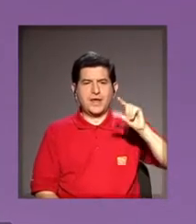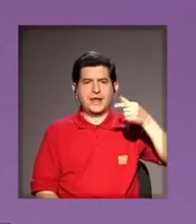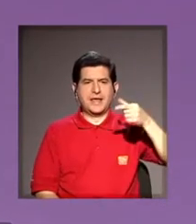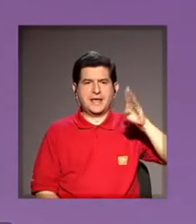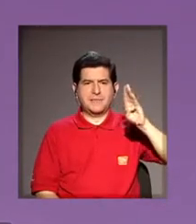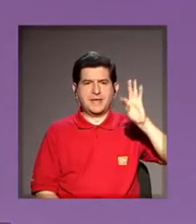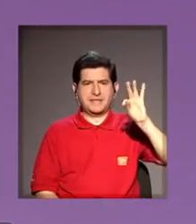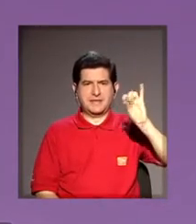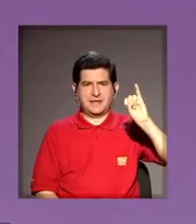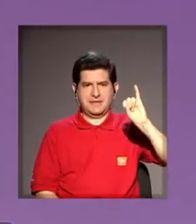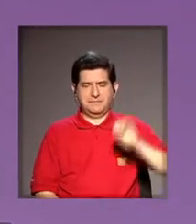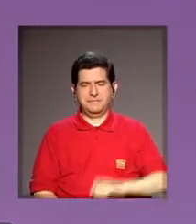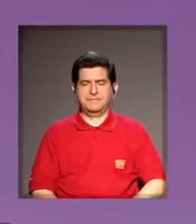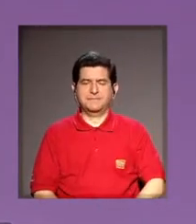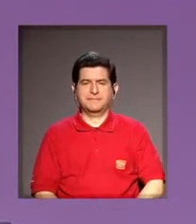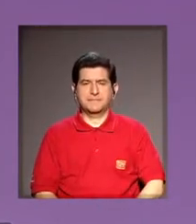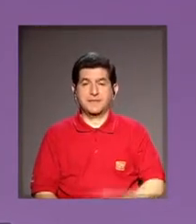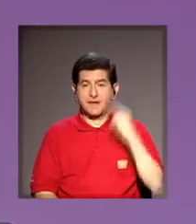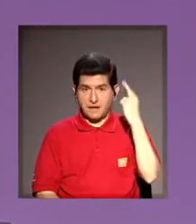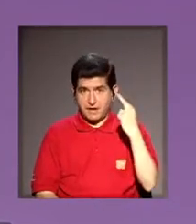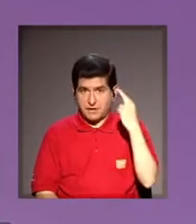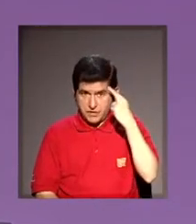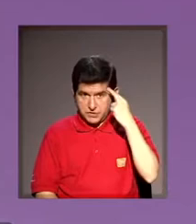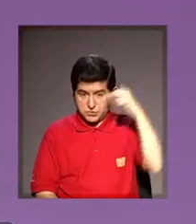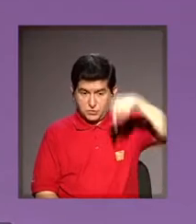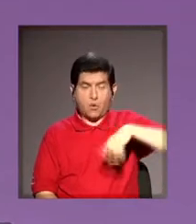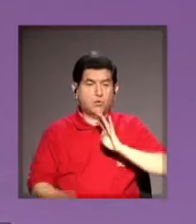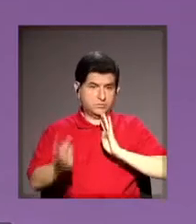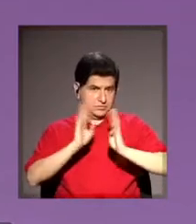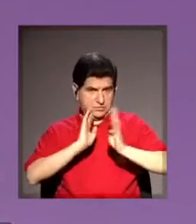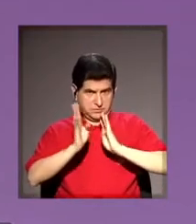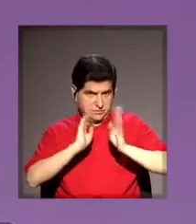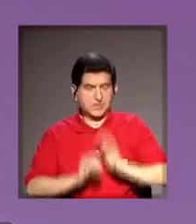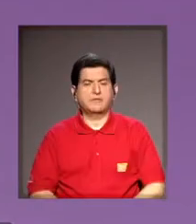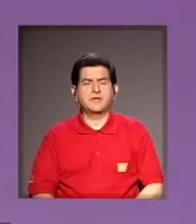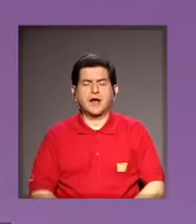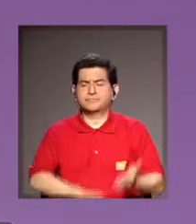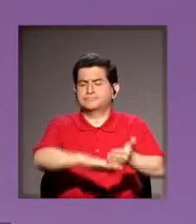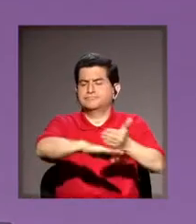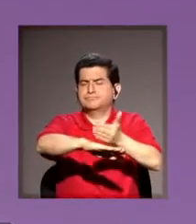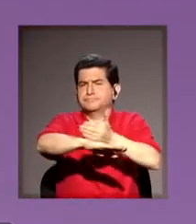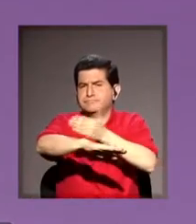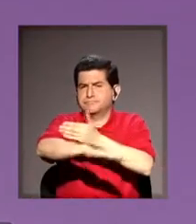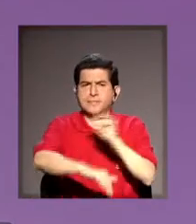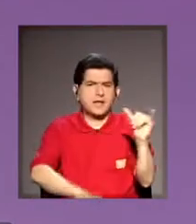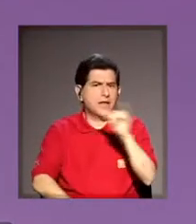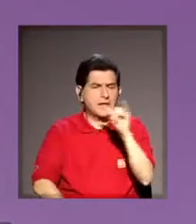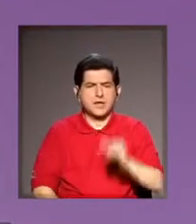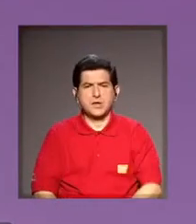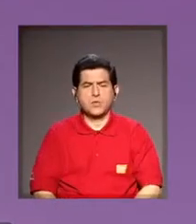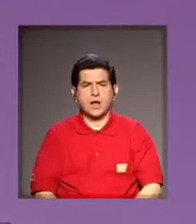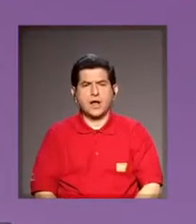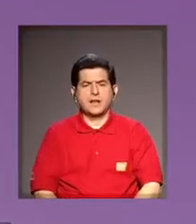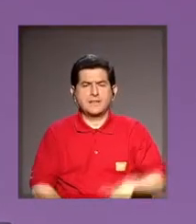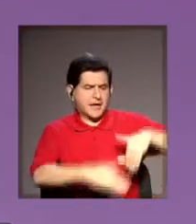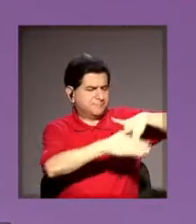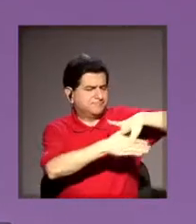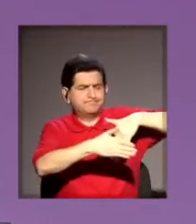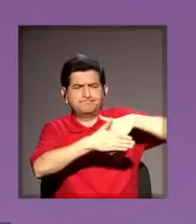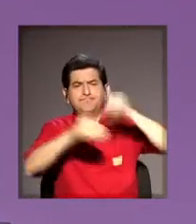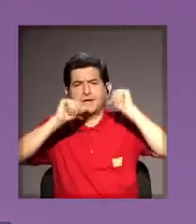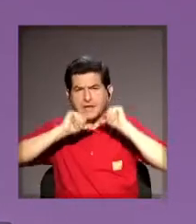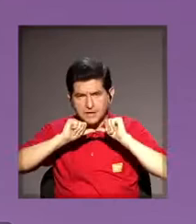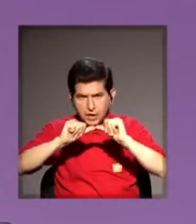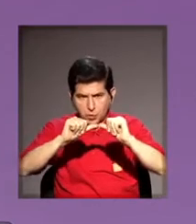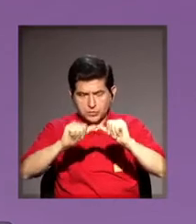betty por lo que estaban estaremos hoy hablando sobre los avances así como sobre los obstáculos que todavía